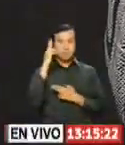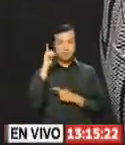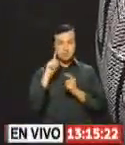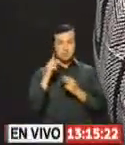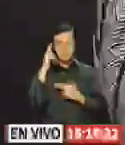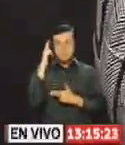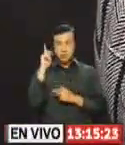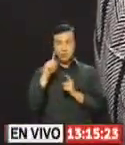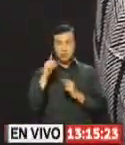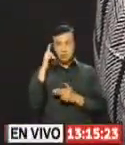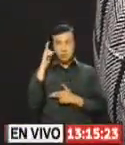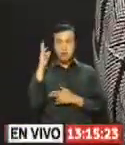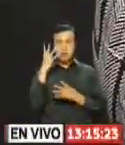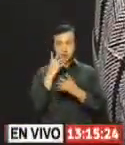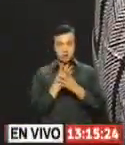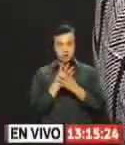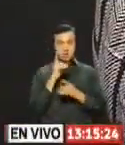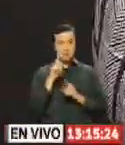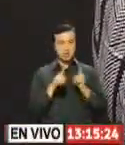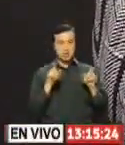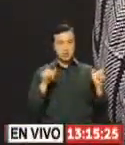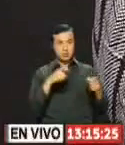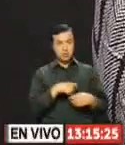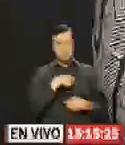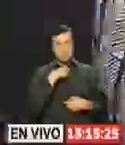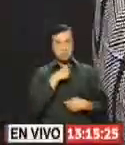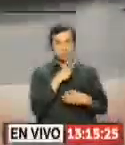en servicio activo y también hay civiles.